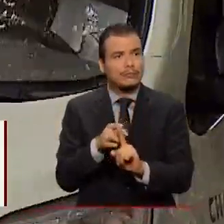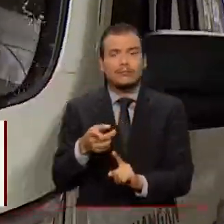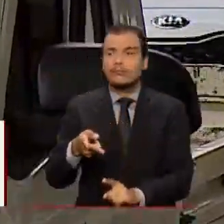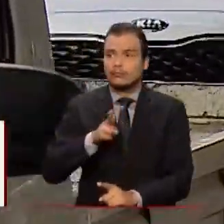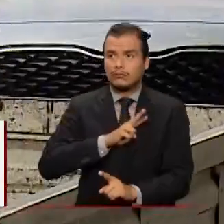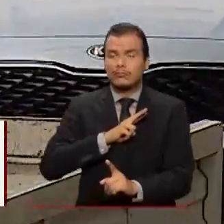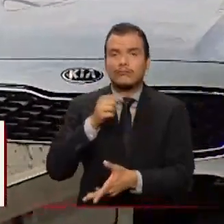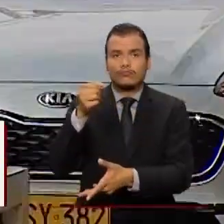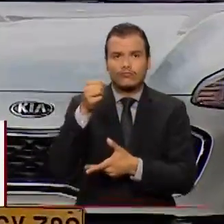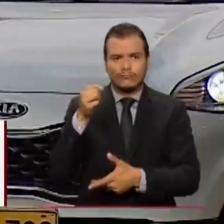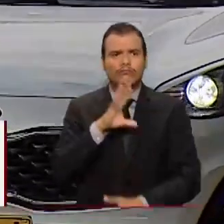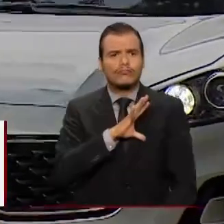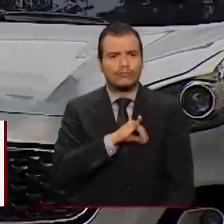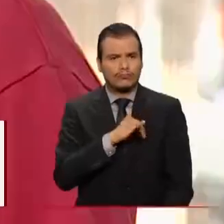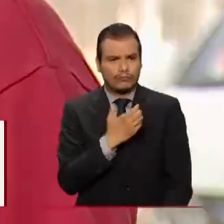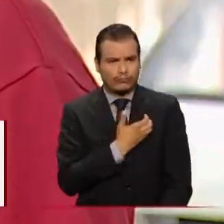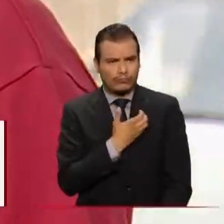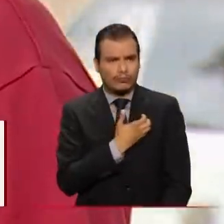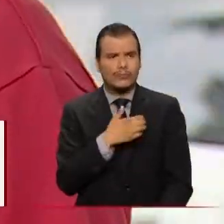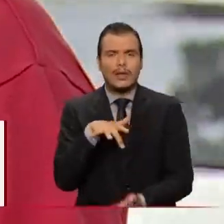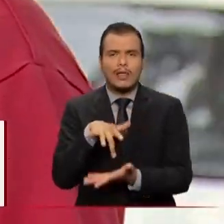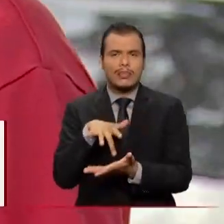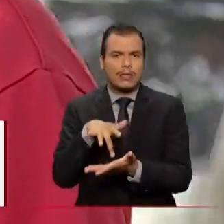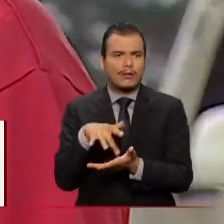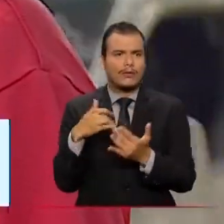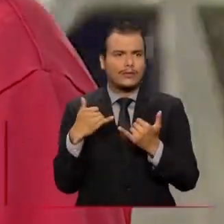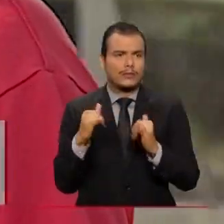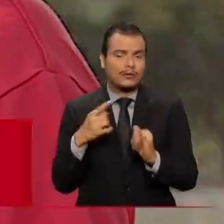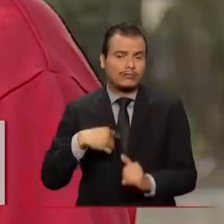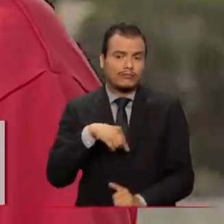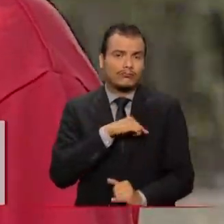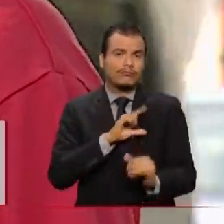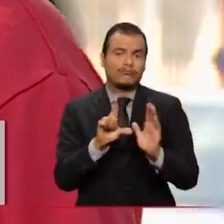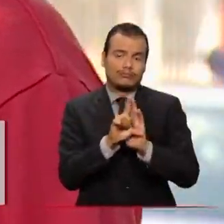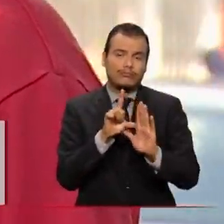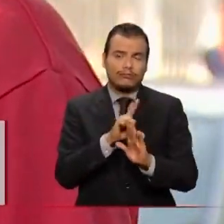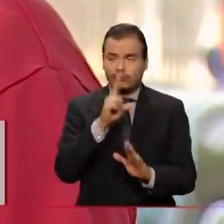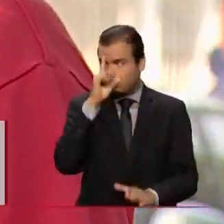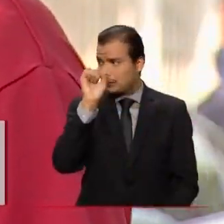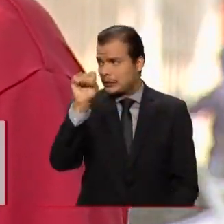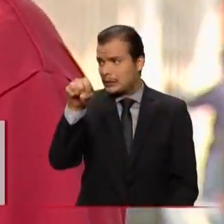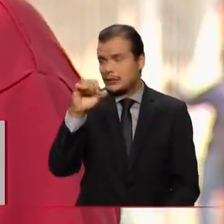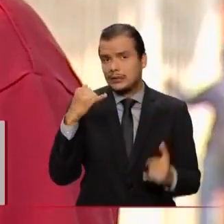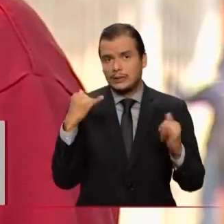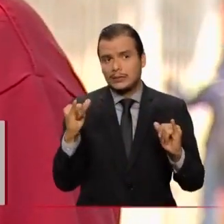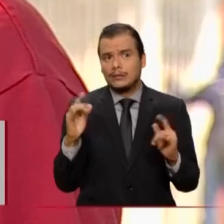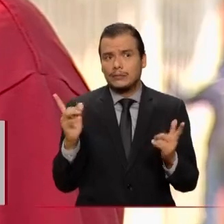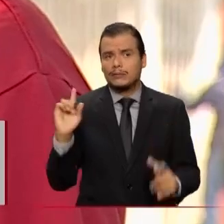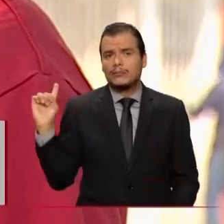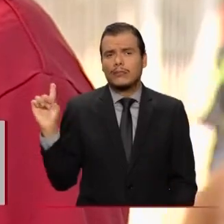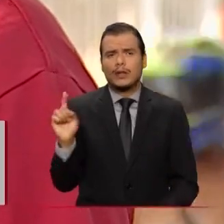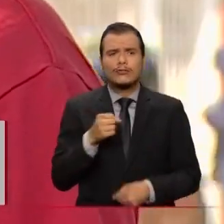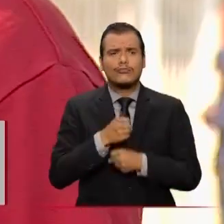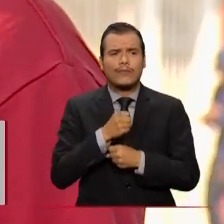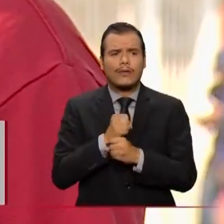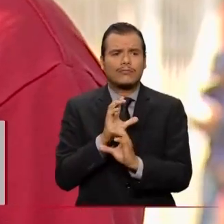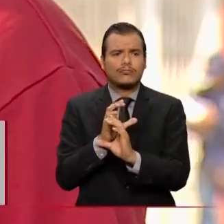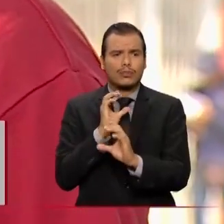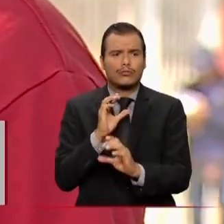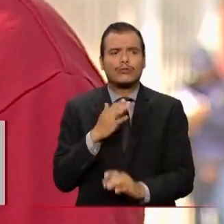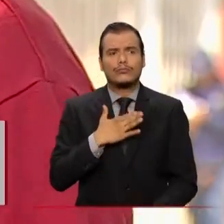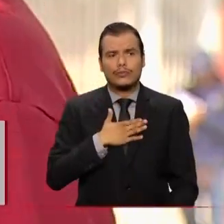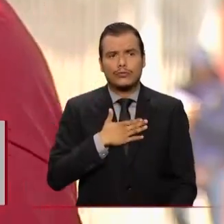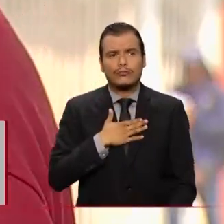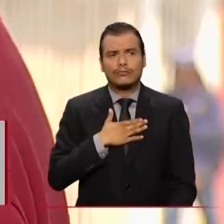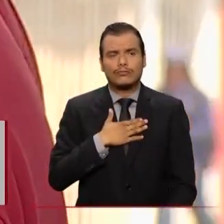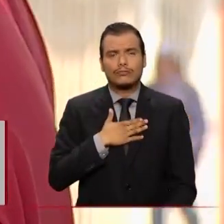les adeuda el distrito. Yo toda la vida he sido transportador. Yo tengo familia. Si yo